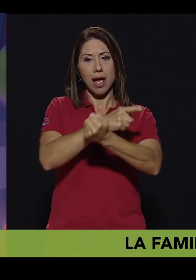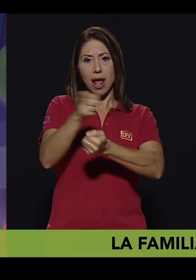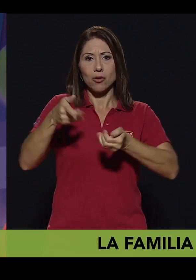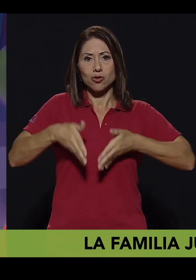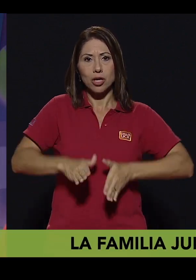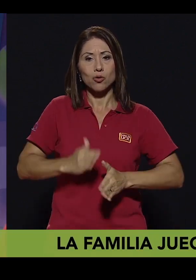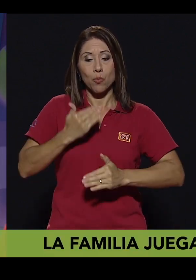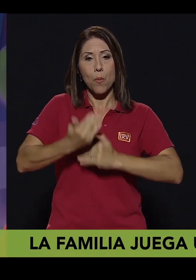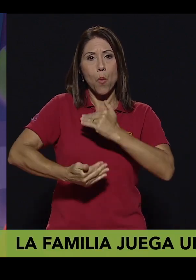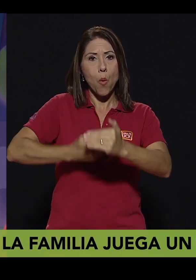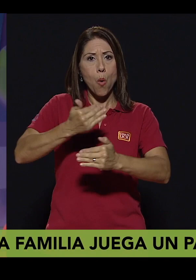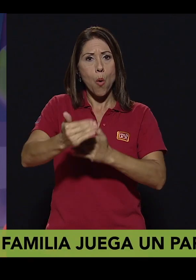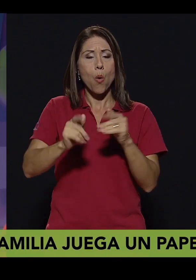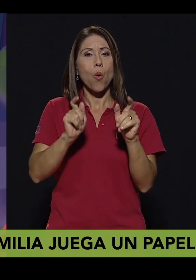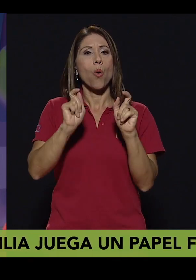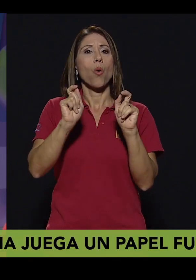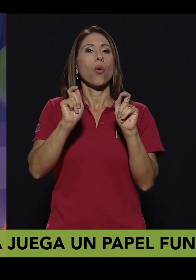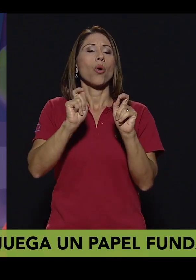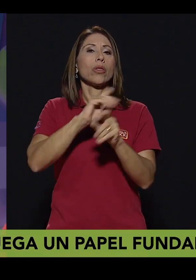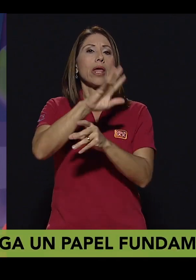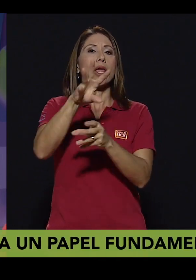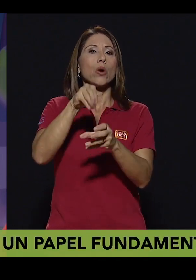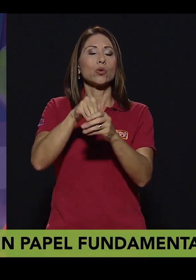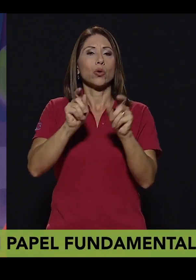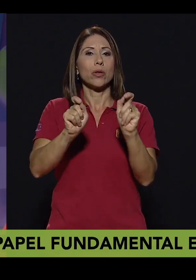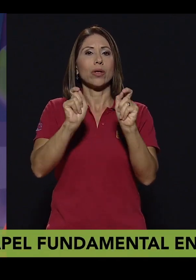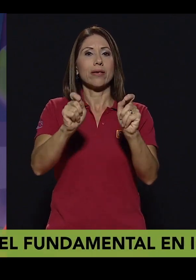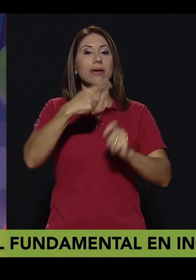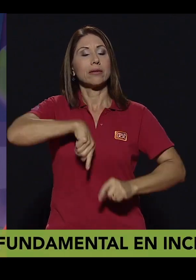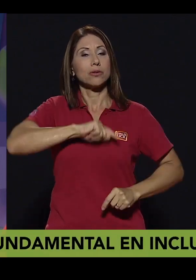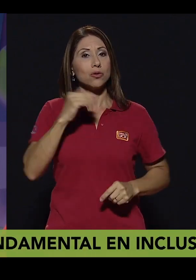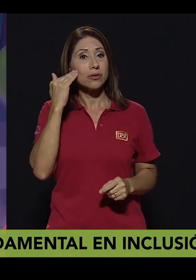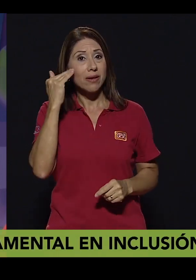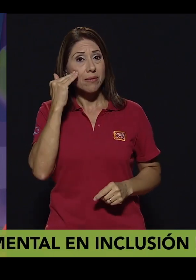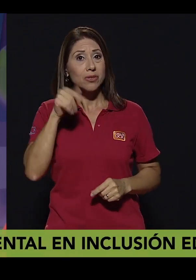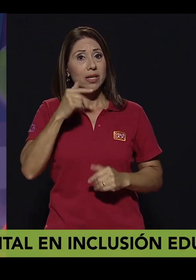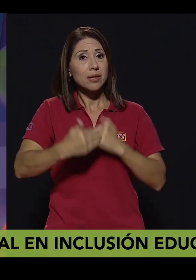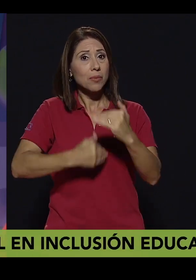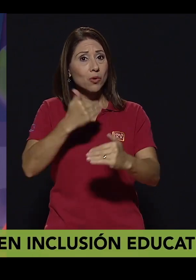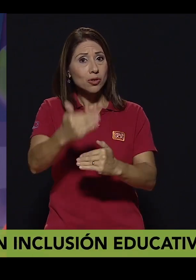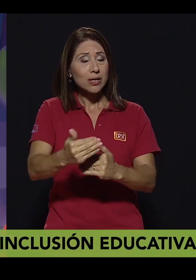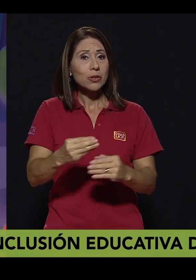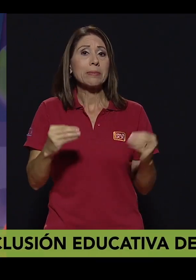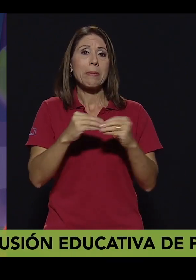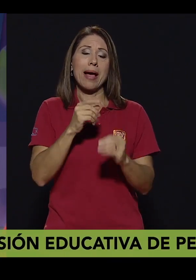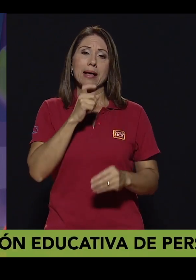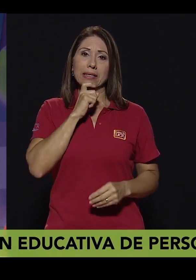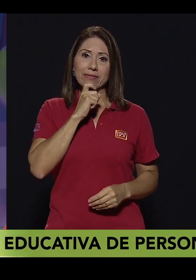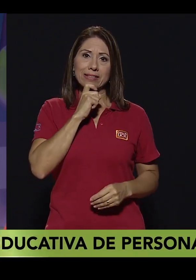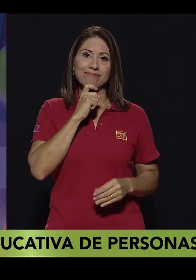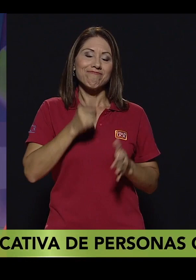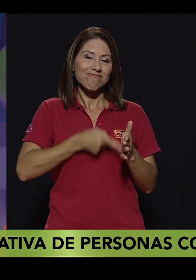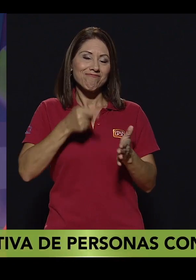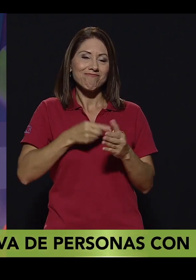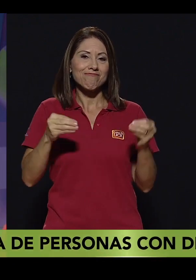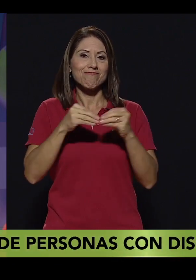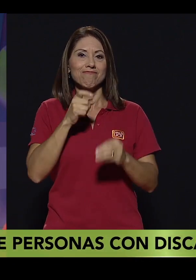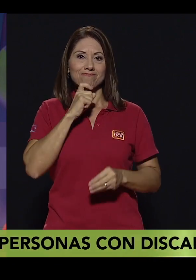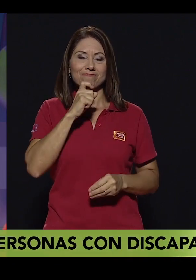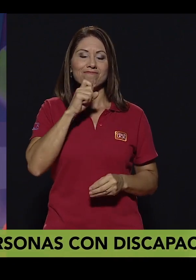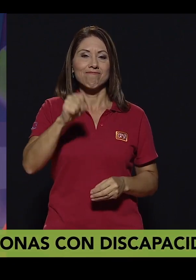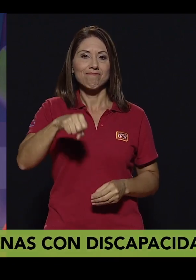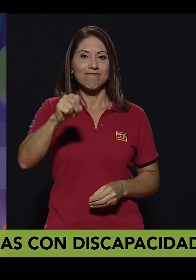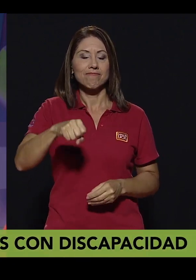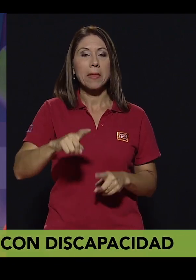proceso de la inclusión educativa nosotros sabemos sabemos que es un proceso que es más difícil a veces es más difícil